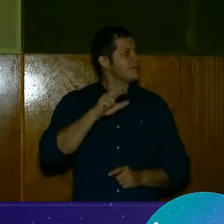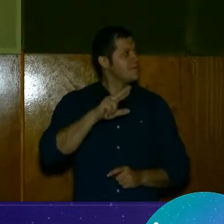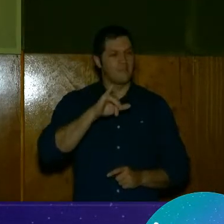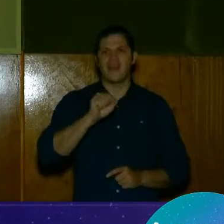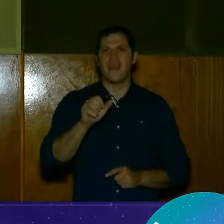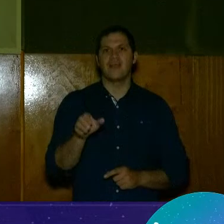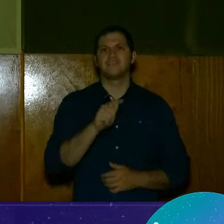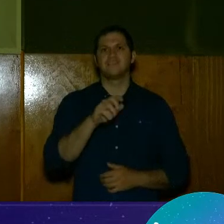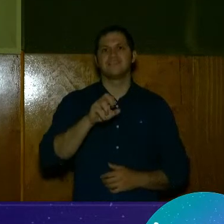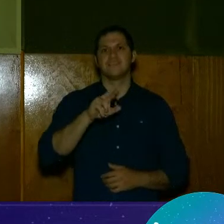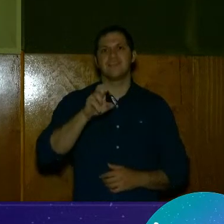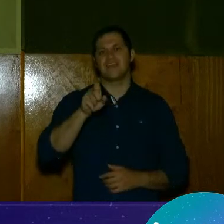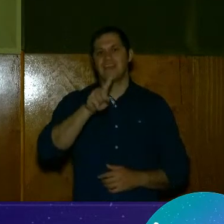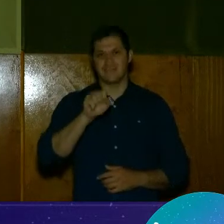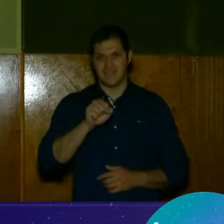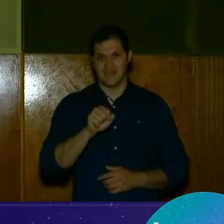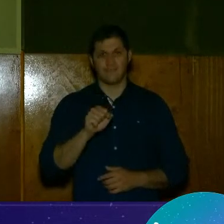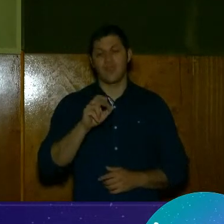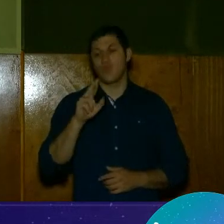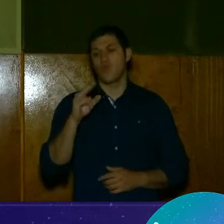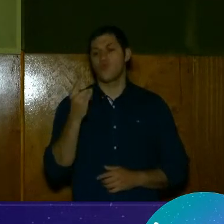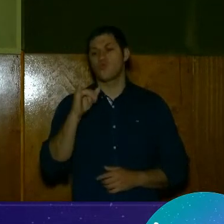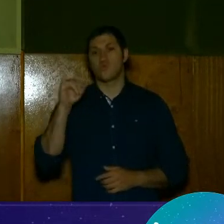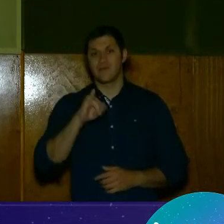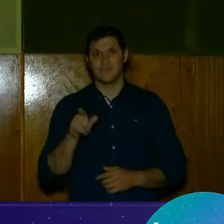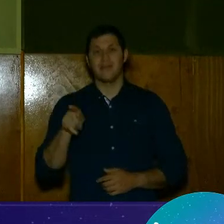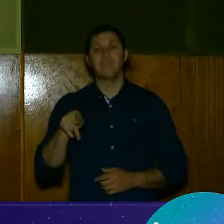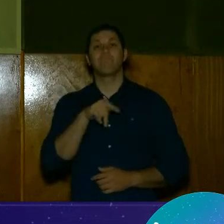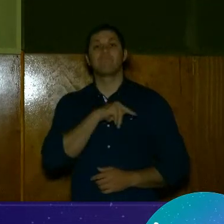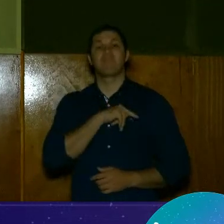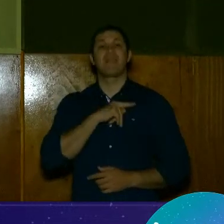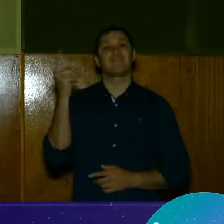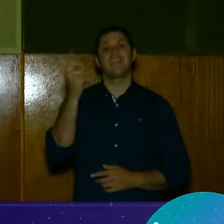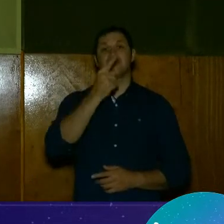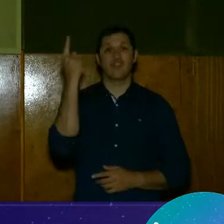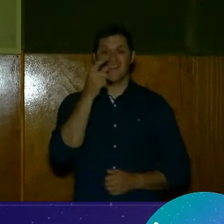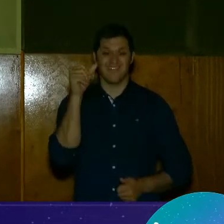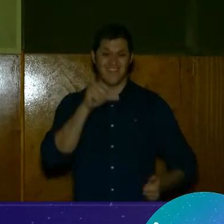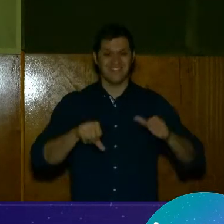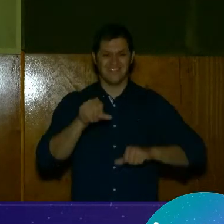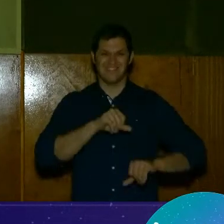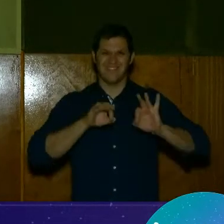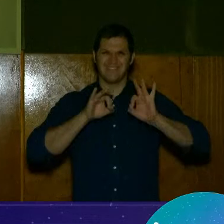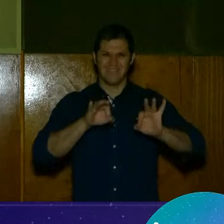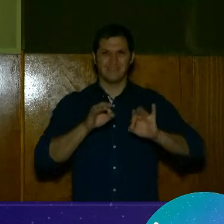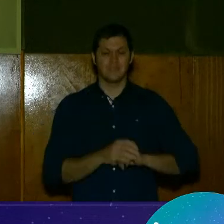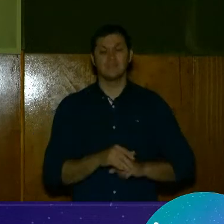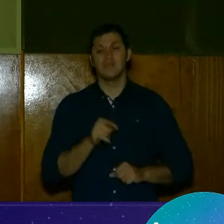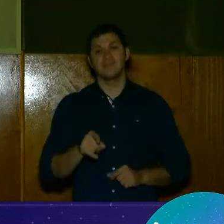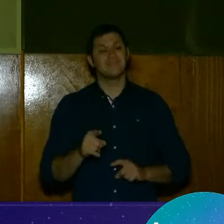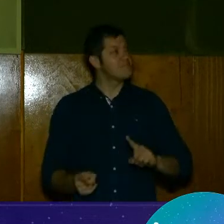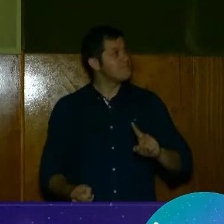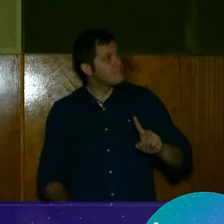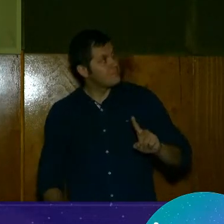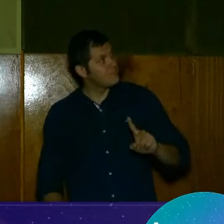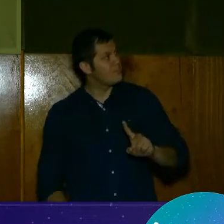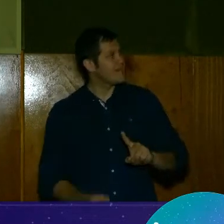y ahora quería poner algunas astrónomas de las que nosotros conocemos de cerca